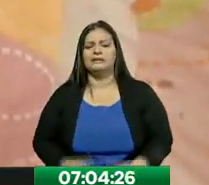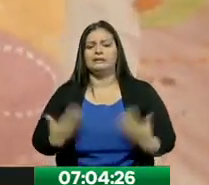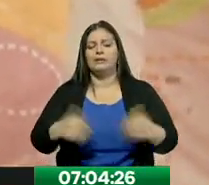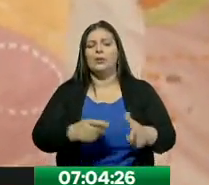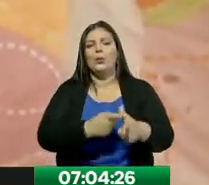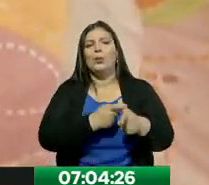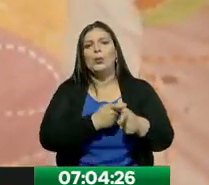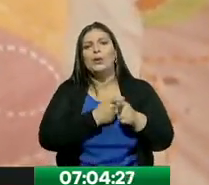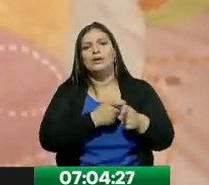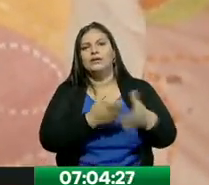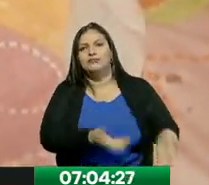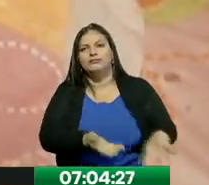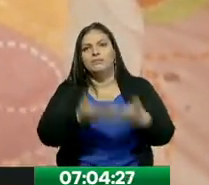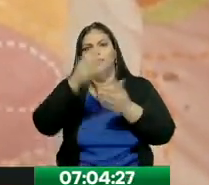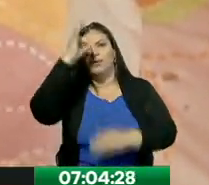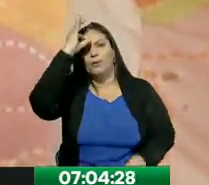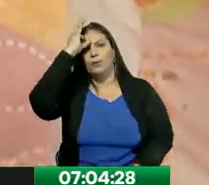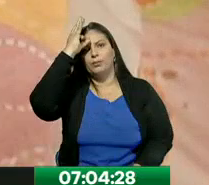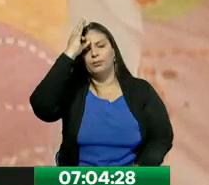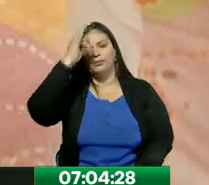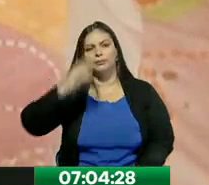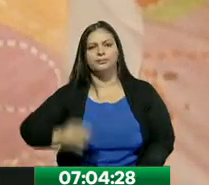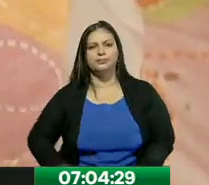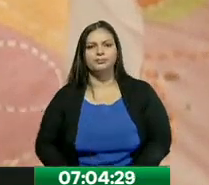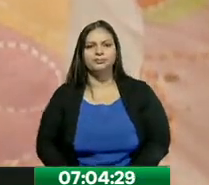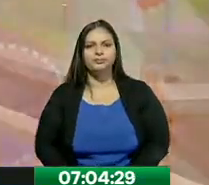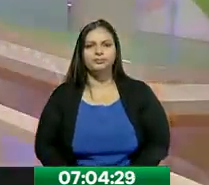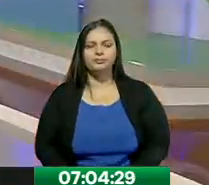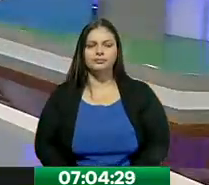posible, informó Charlie Pisa.